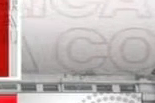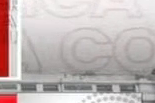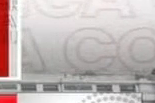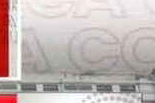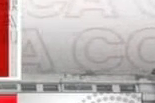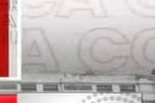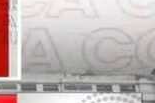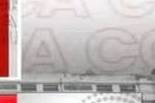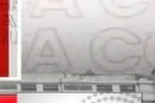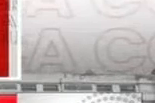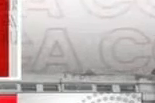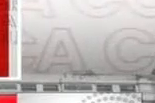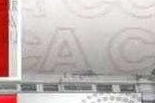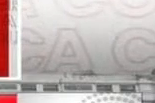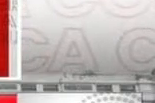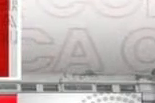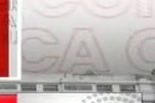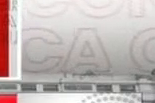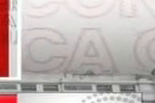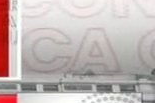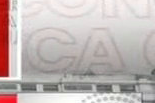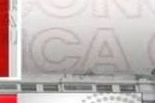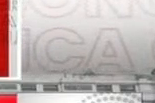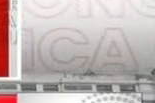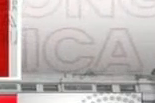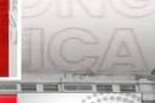cuyo monto total supera los